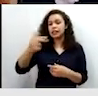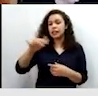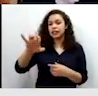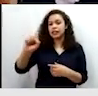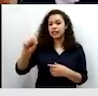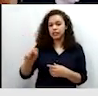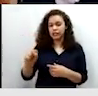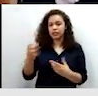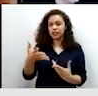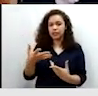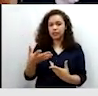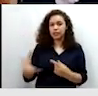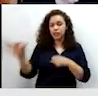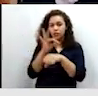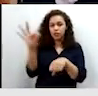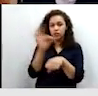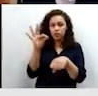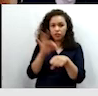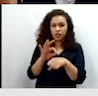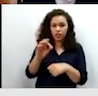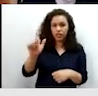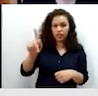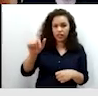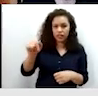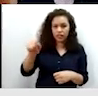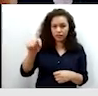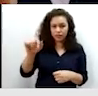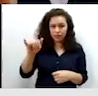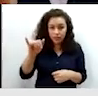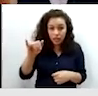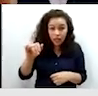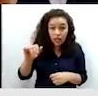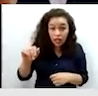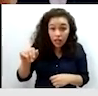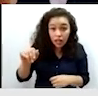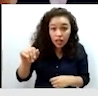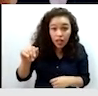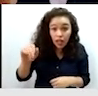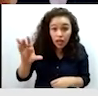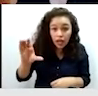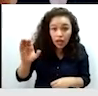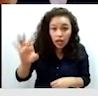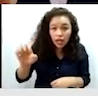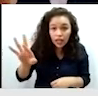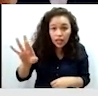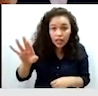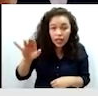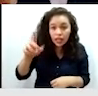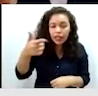Tenemos los mosquitos Aedes aegypti, las hormigas y mosquitos actuales.